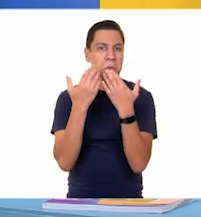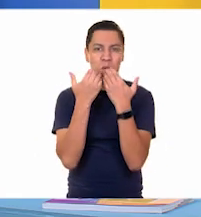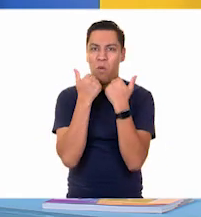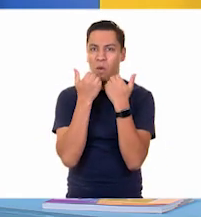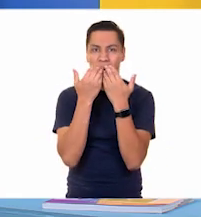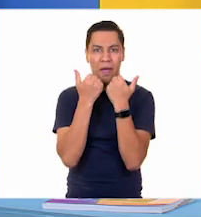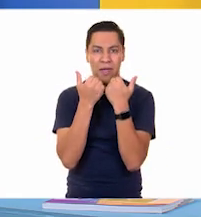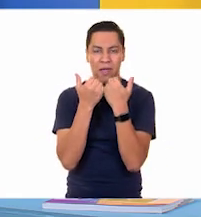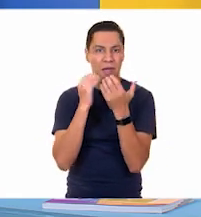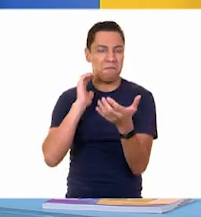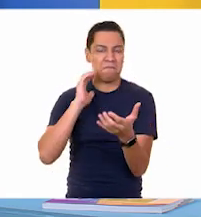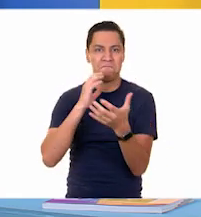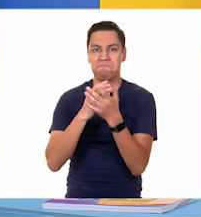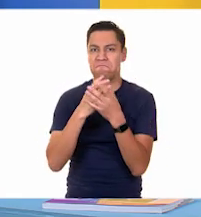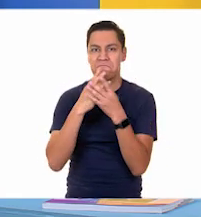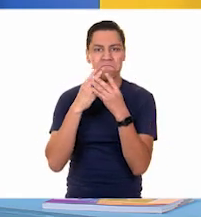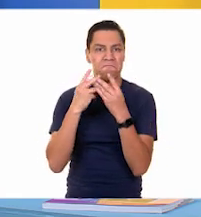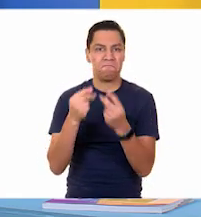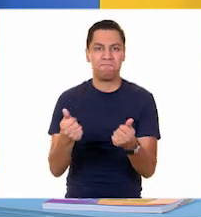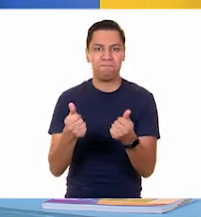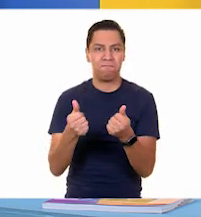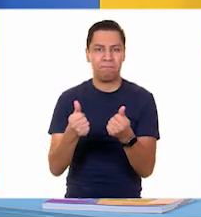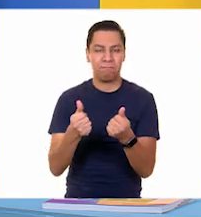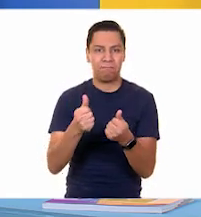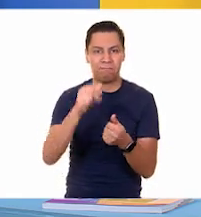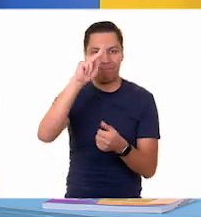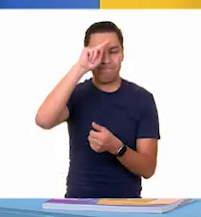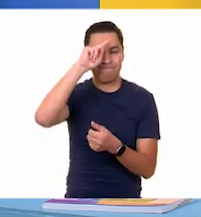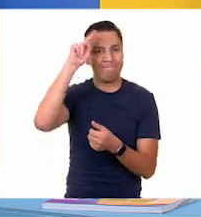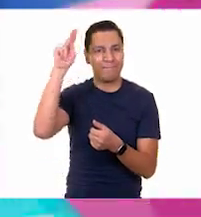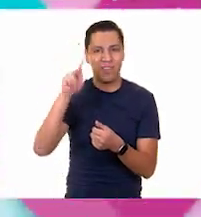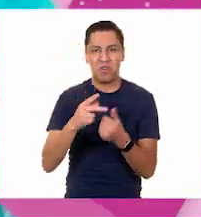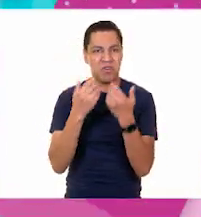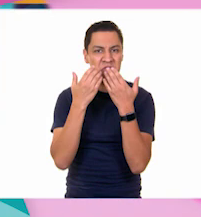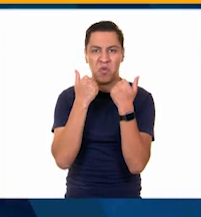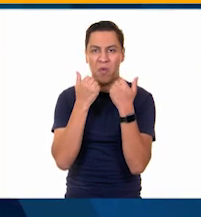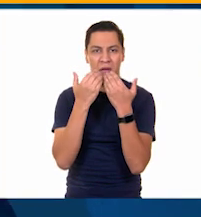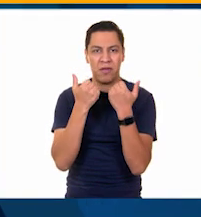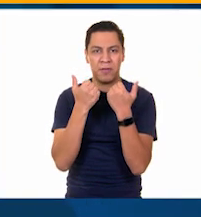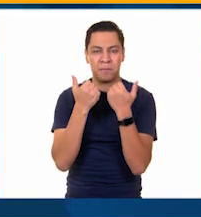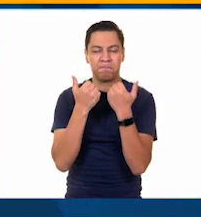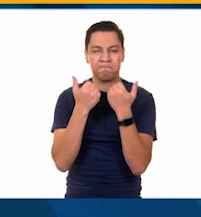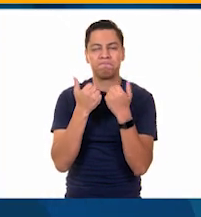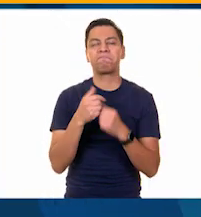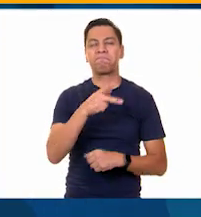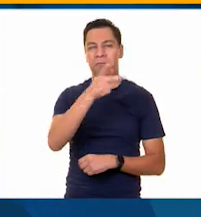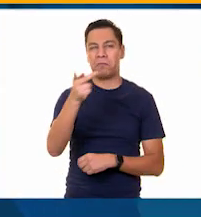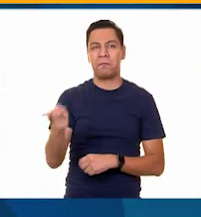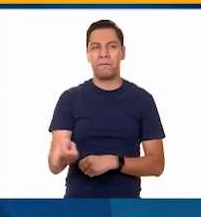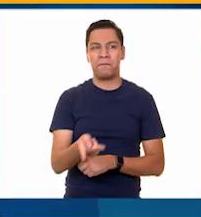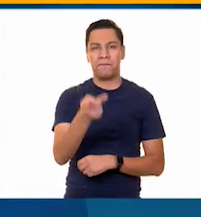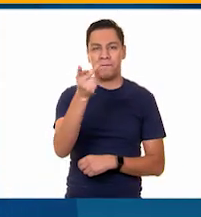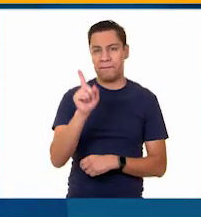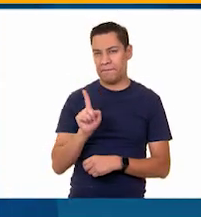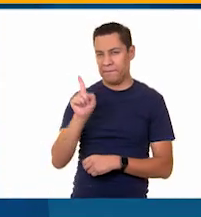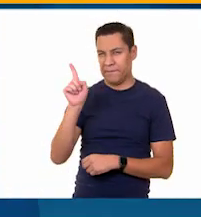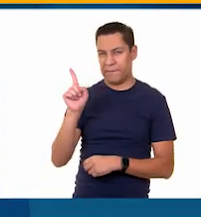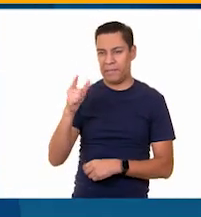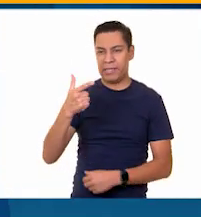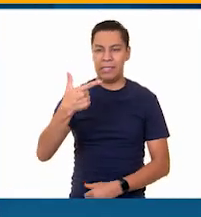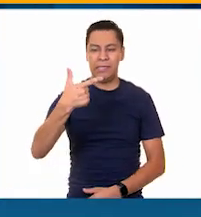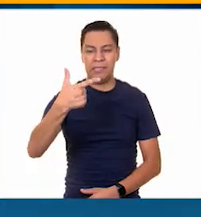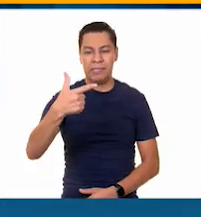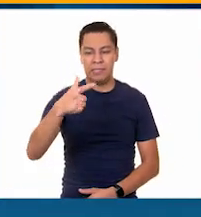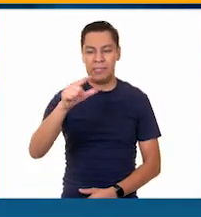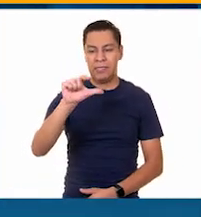naturales y tecnología. Estoy segura de que ellos y ellas pueden darnos una respuesta. A ver, ¿qué son los glaciares y qué